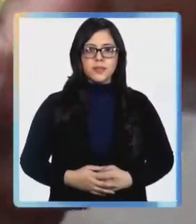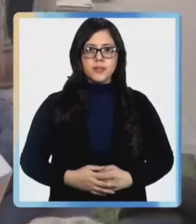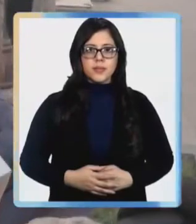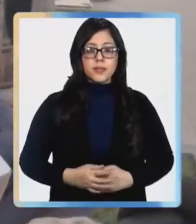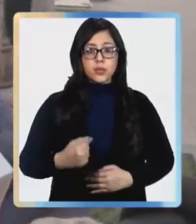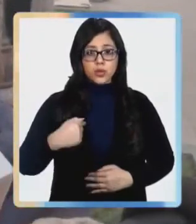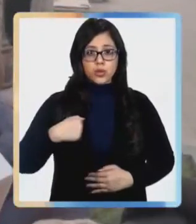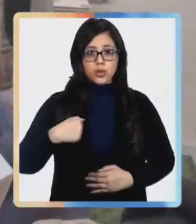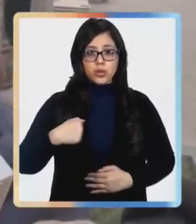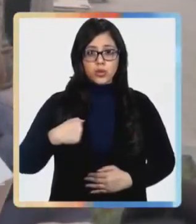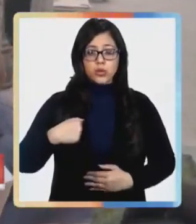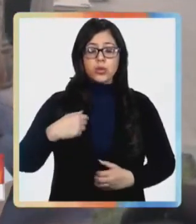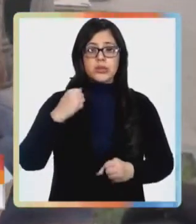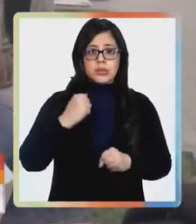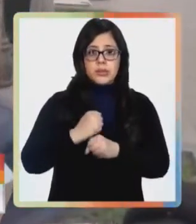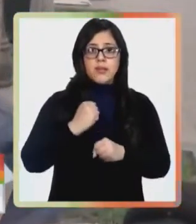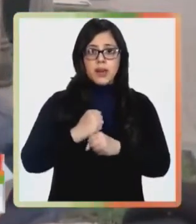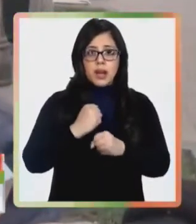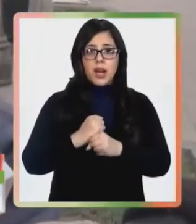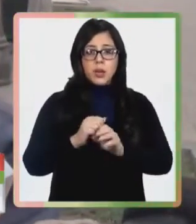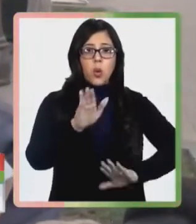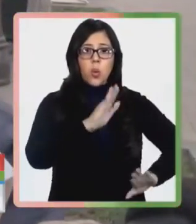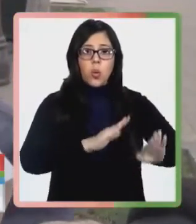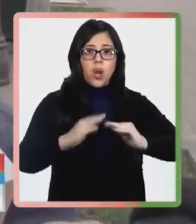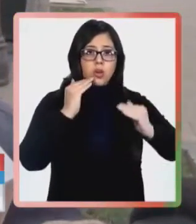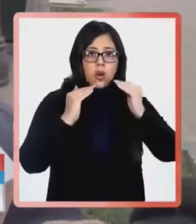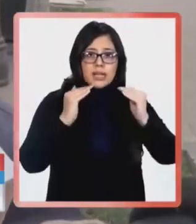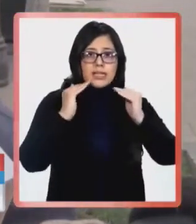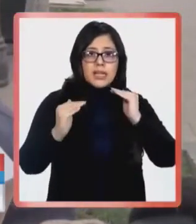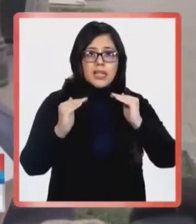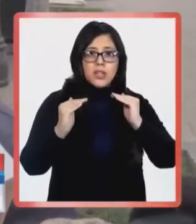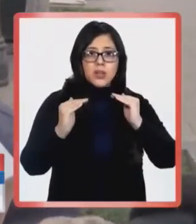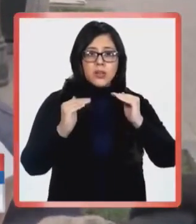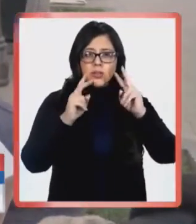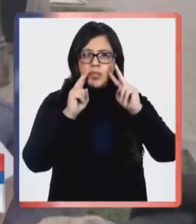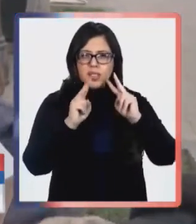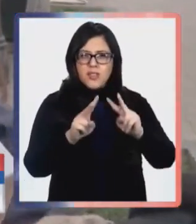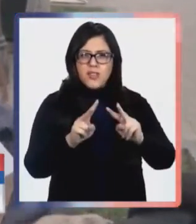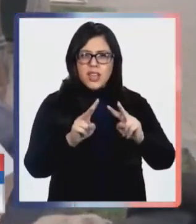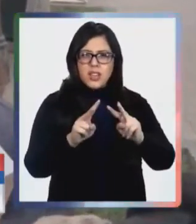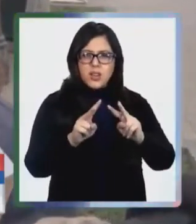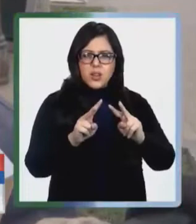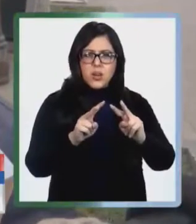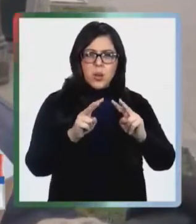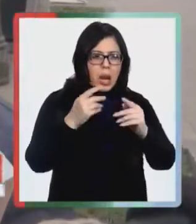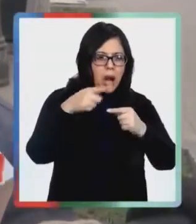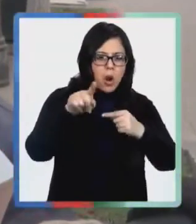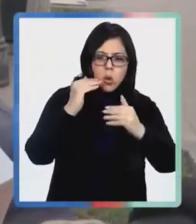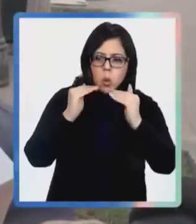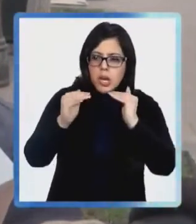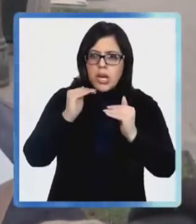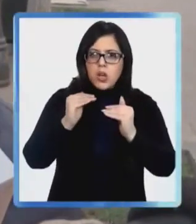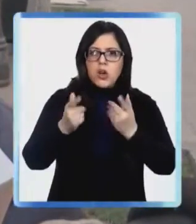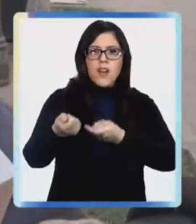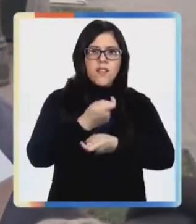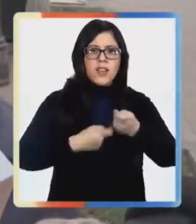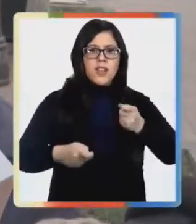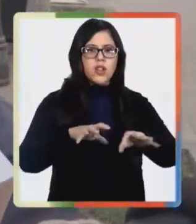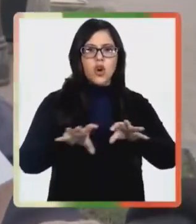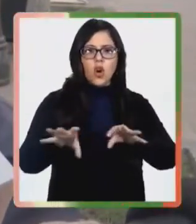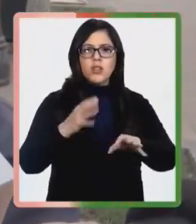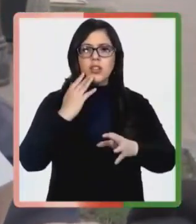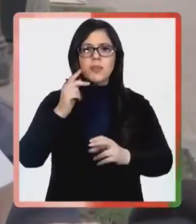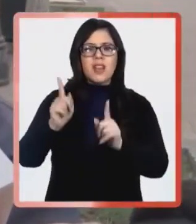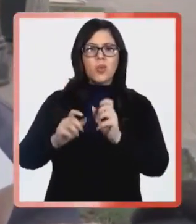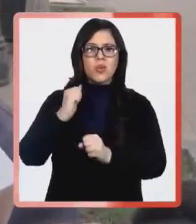tocado yo misma trabajando tener que ver a dos niños chicos así saliendo a la calle a vender cosas o incluso